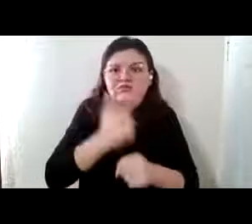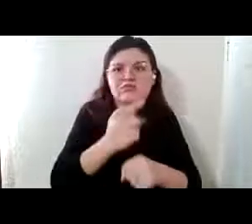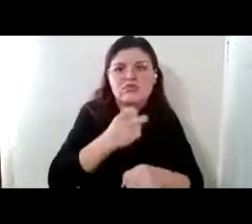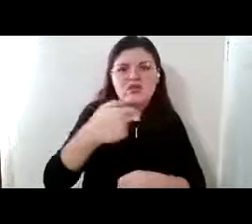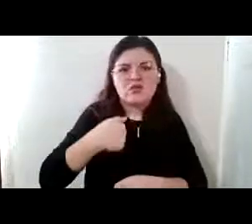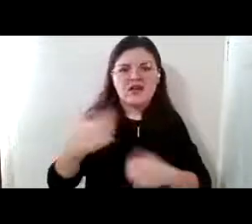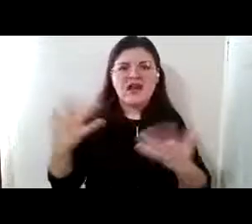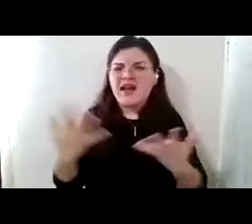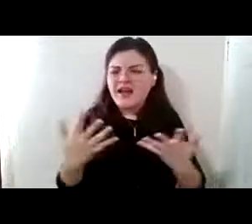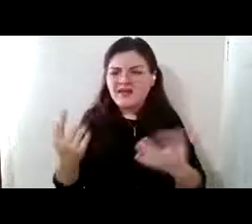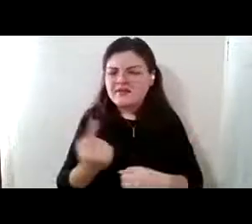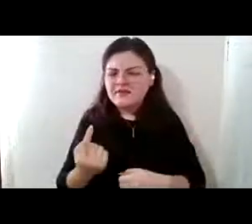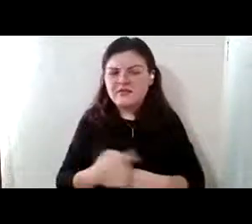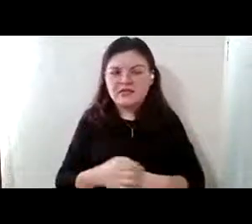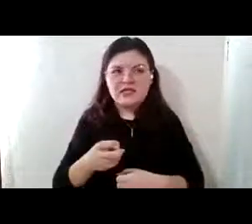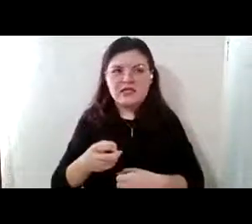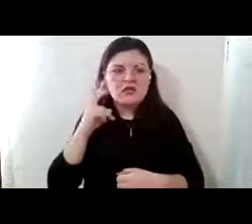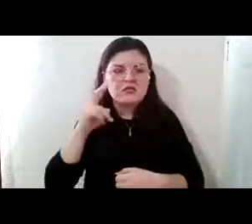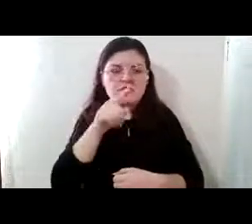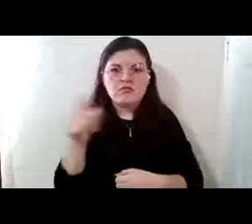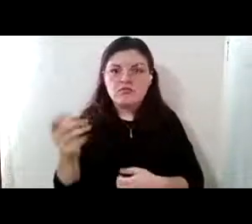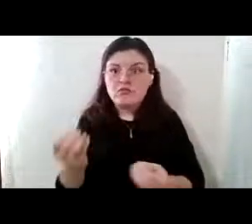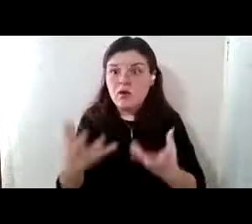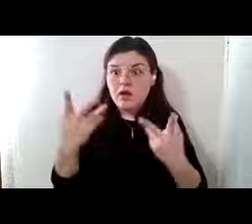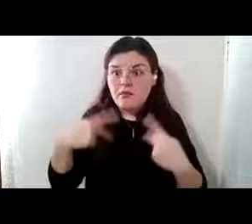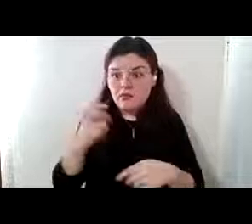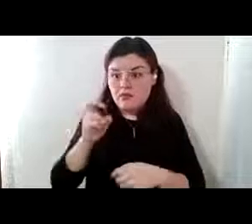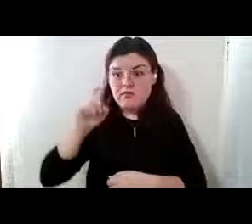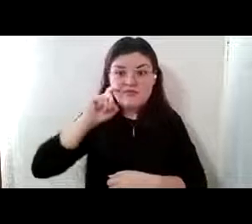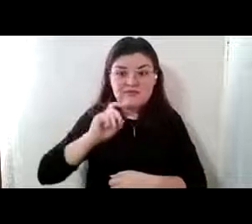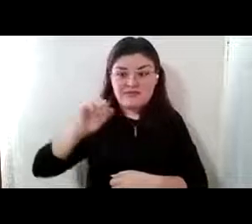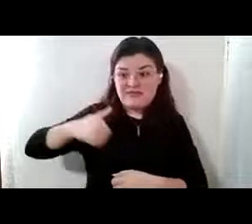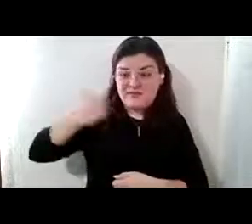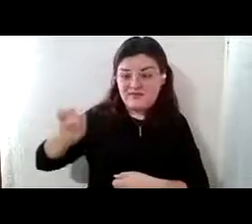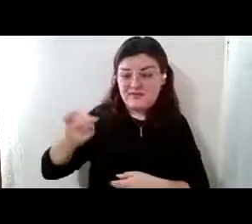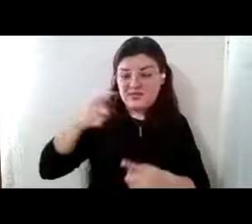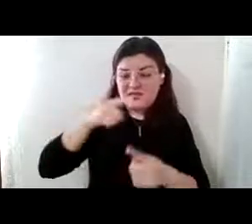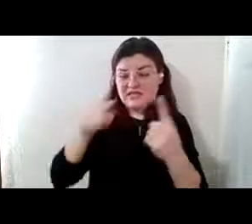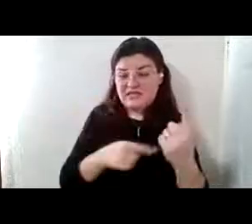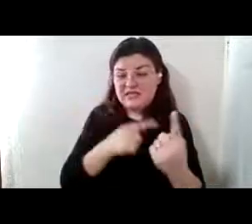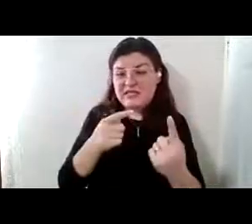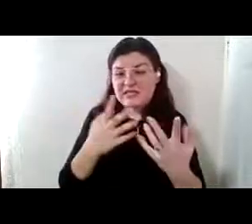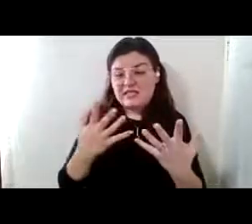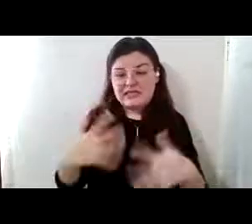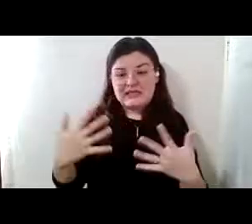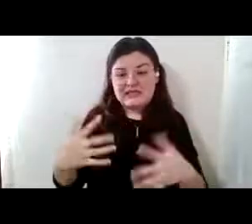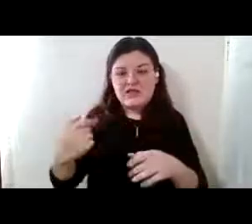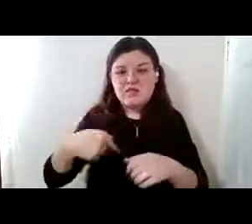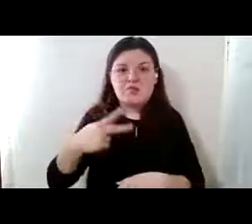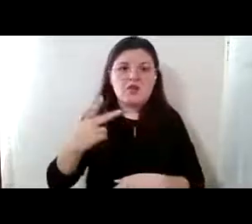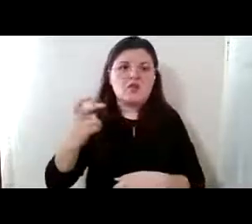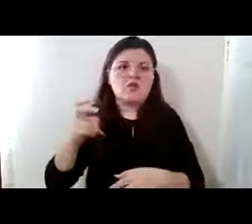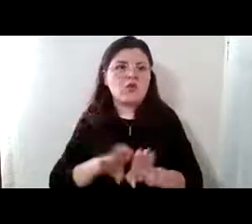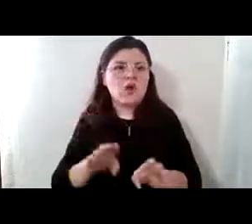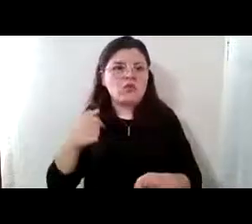cantidad de personas o una cantidad de niños, niñas, que son abusados sexualmente, si yo ya identifico la importancia que es